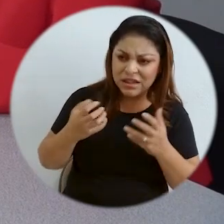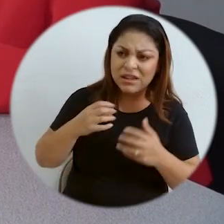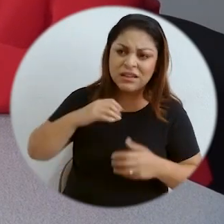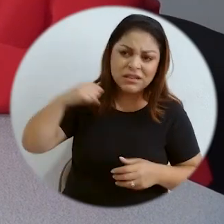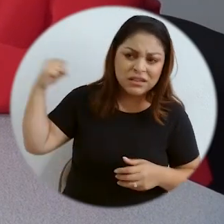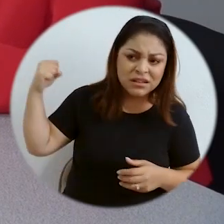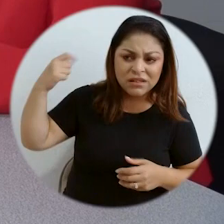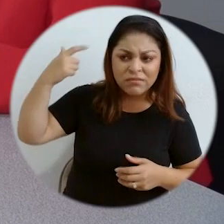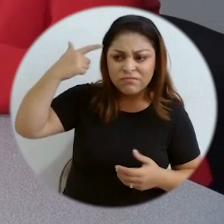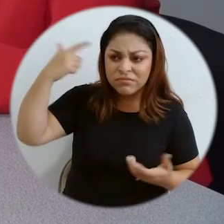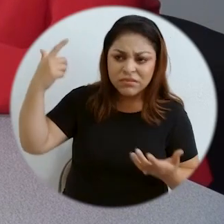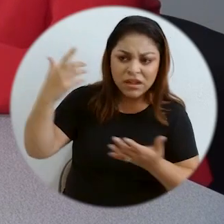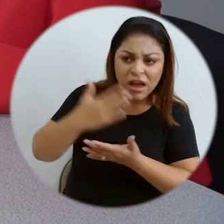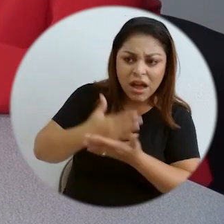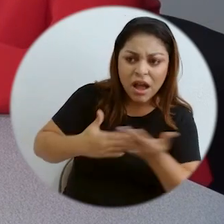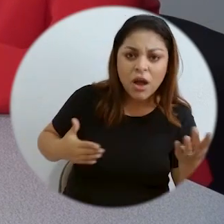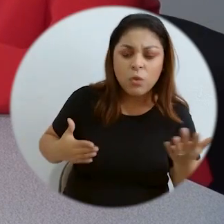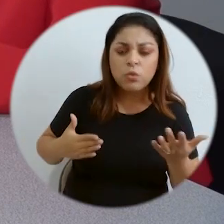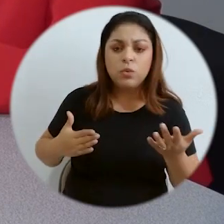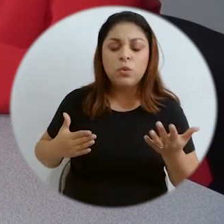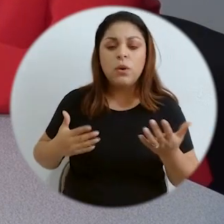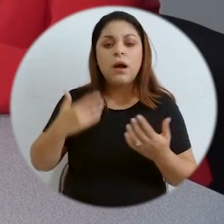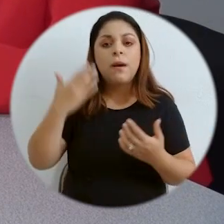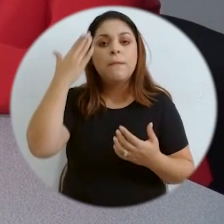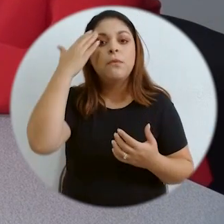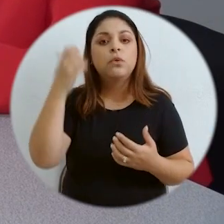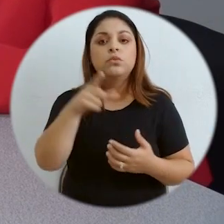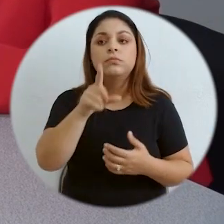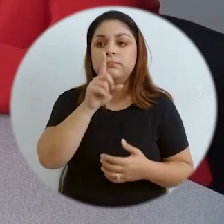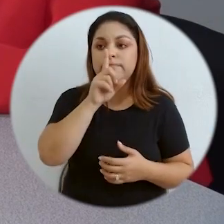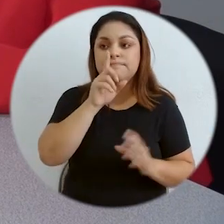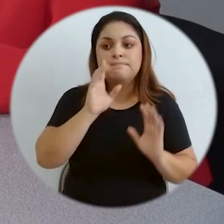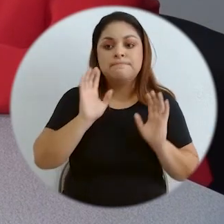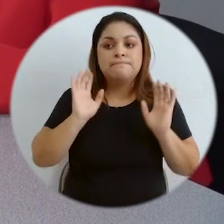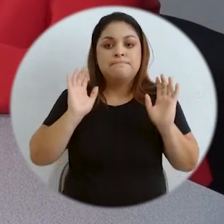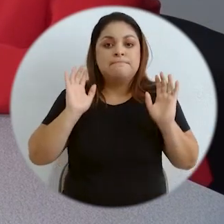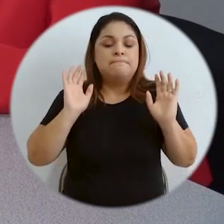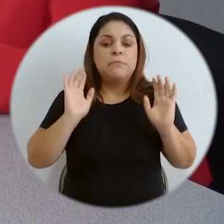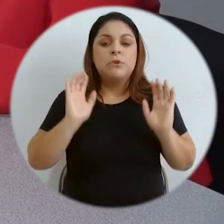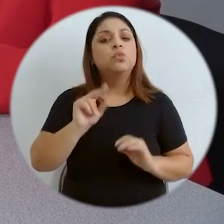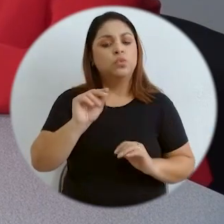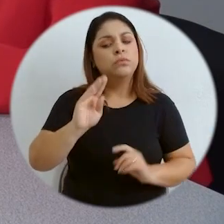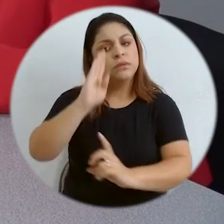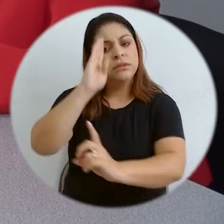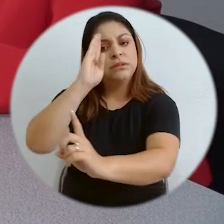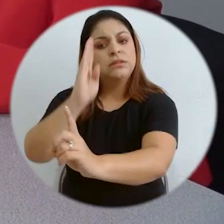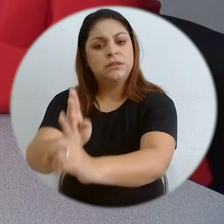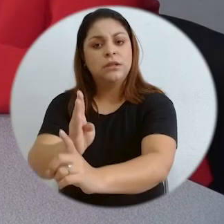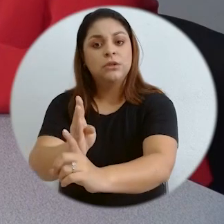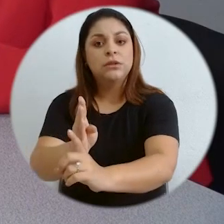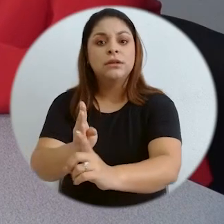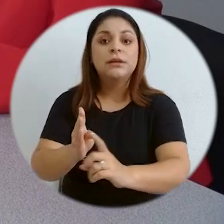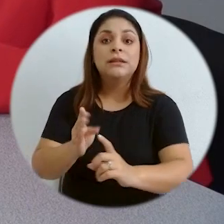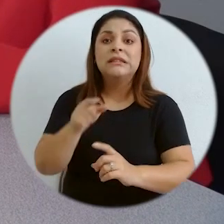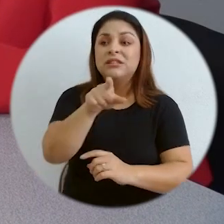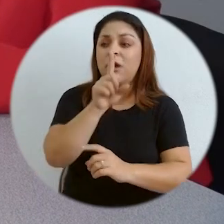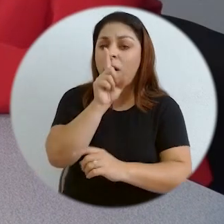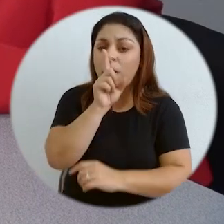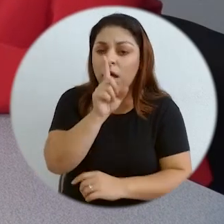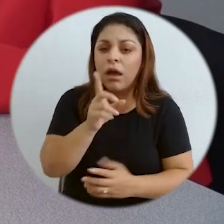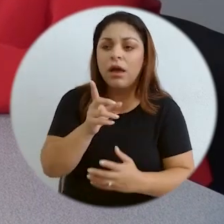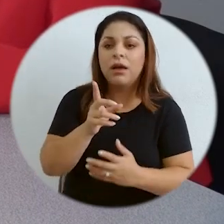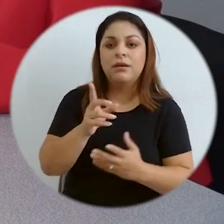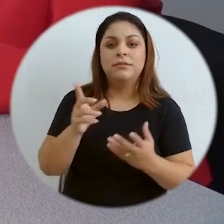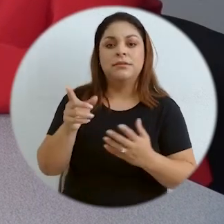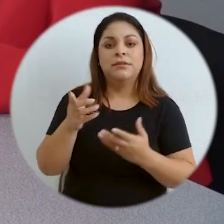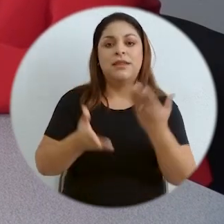hacerte daño? ¿Has pensado en quitarte la vida? Porque si no preguntamos de manera directa, Claro. podemos